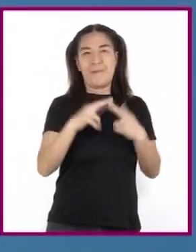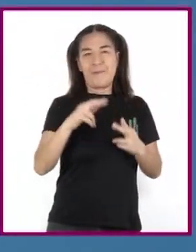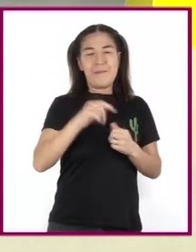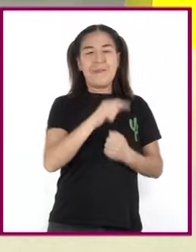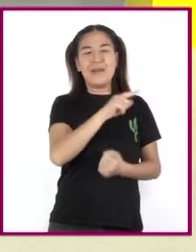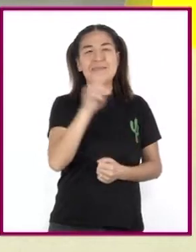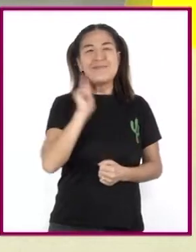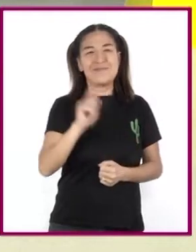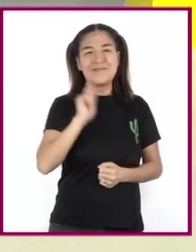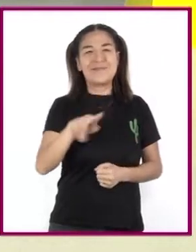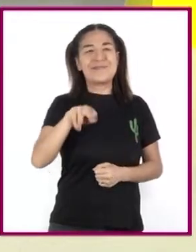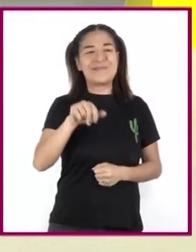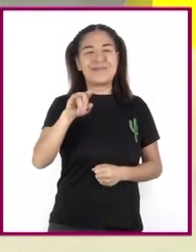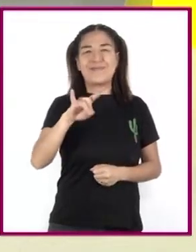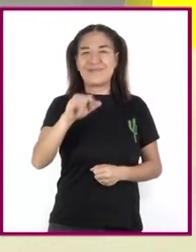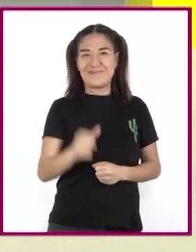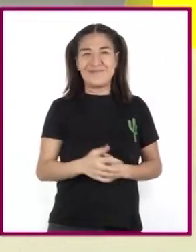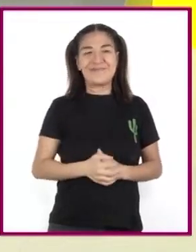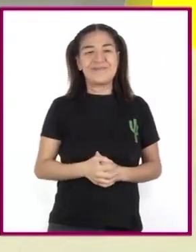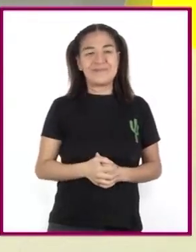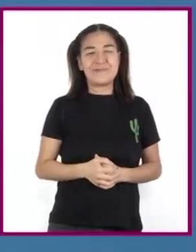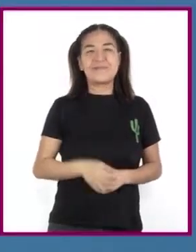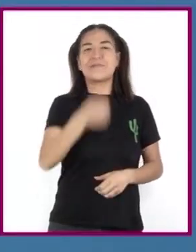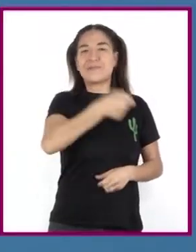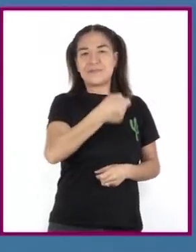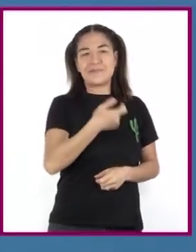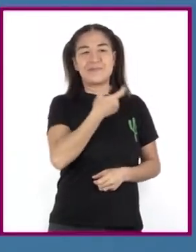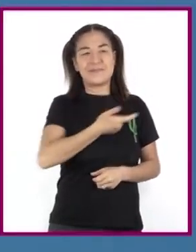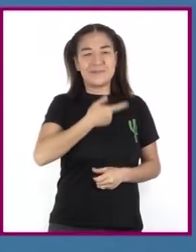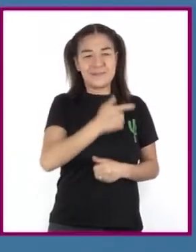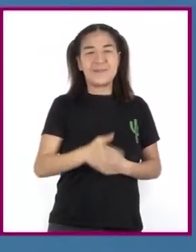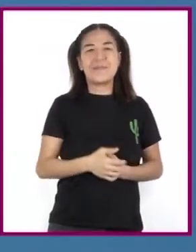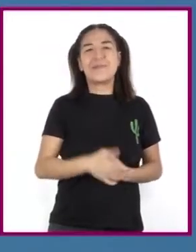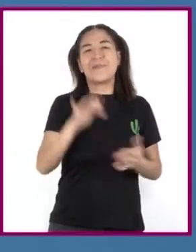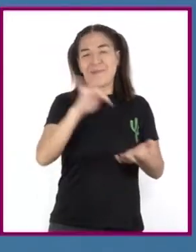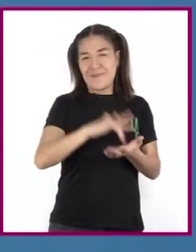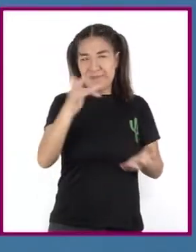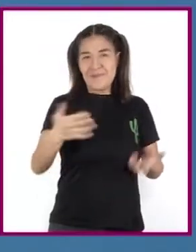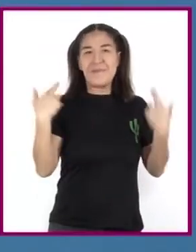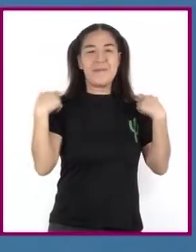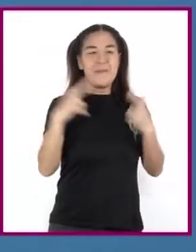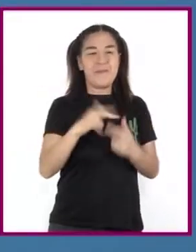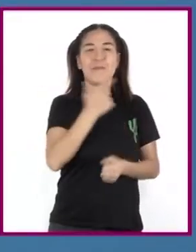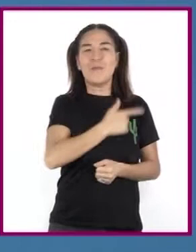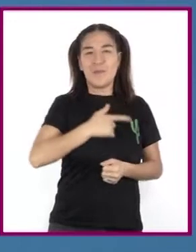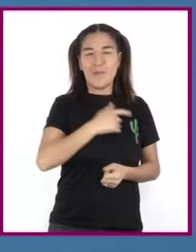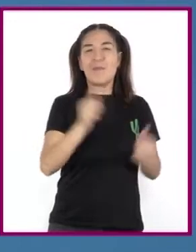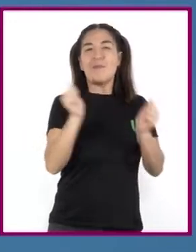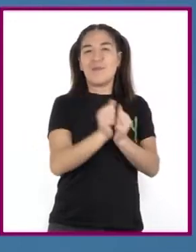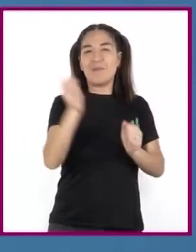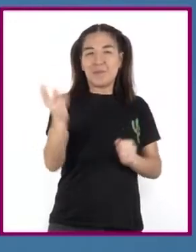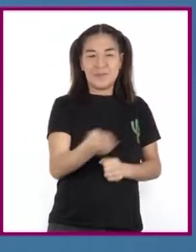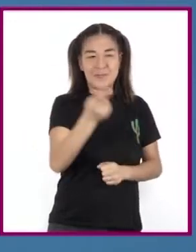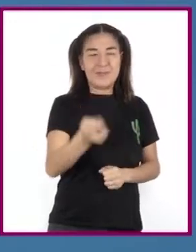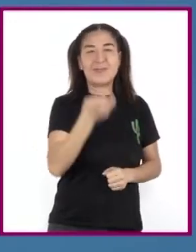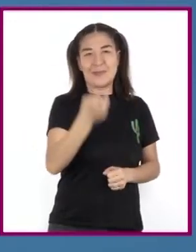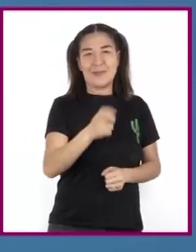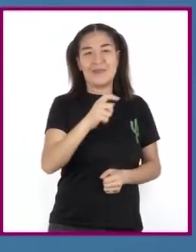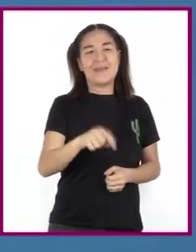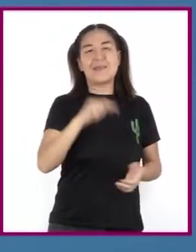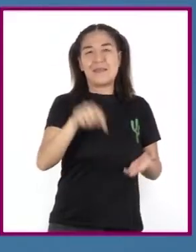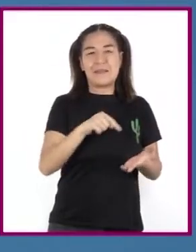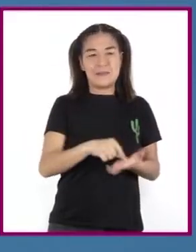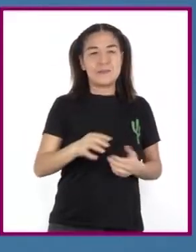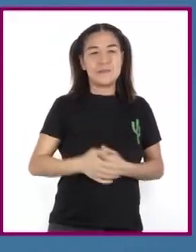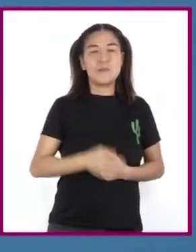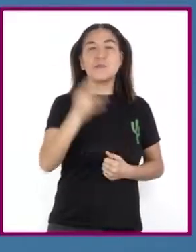Jiménez, a quien saludo cordialmente. Gracias, maestro. Es un placer compartir con ustedes este espacio.